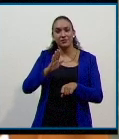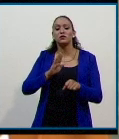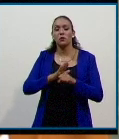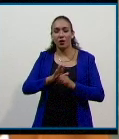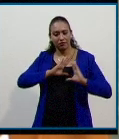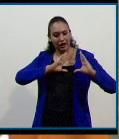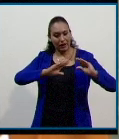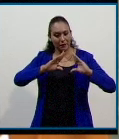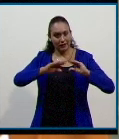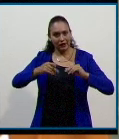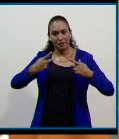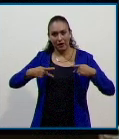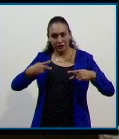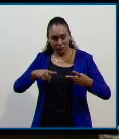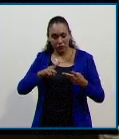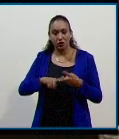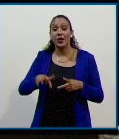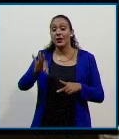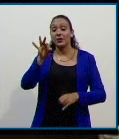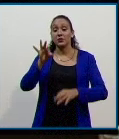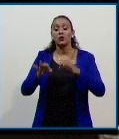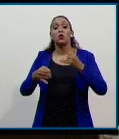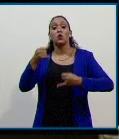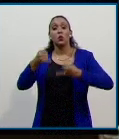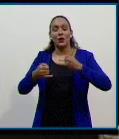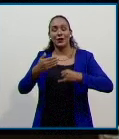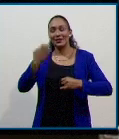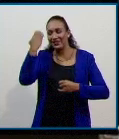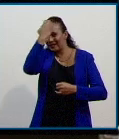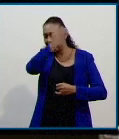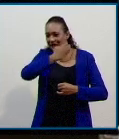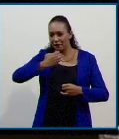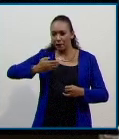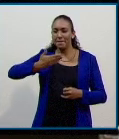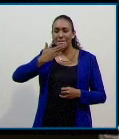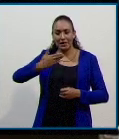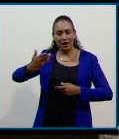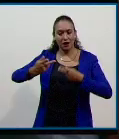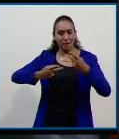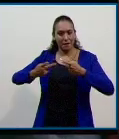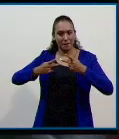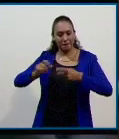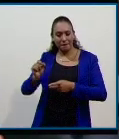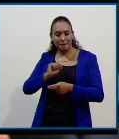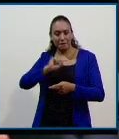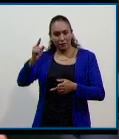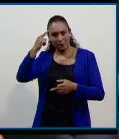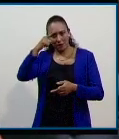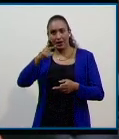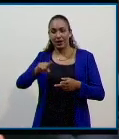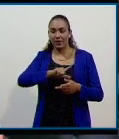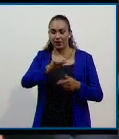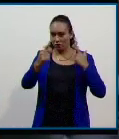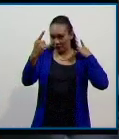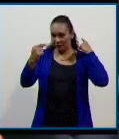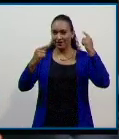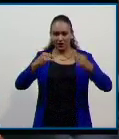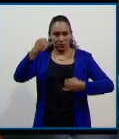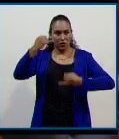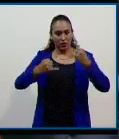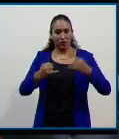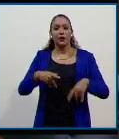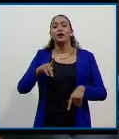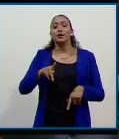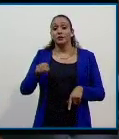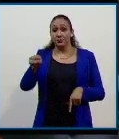y mecanismos de selección de juzgadores que avalen las capacidades de la persona seleccionada para el desempeño de su labor con independencia